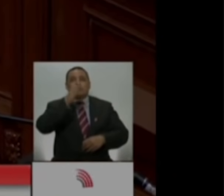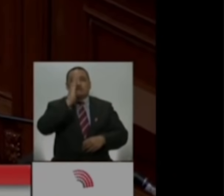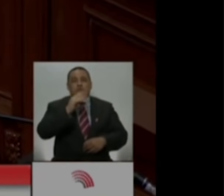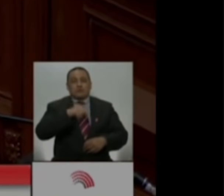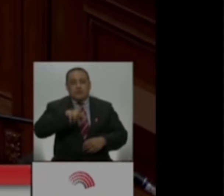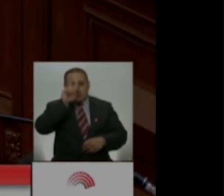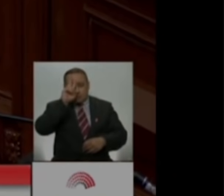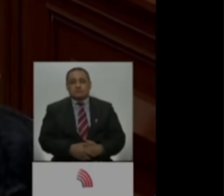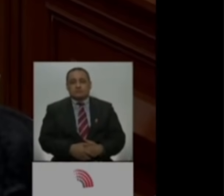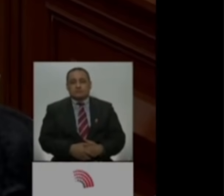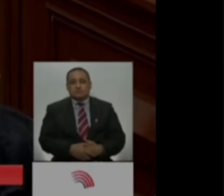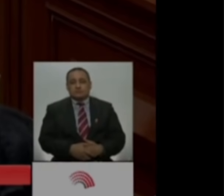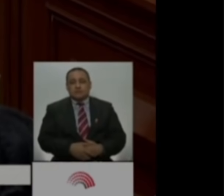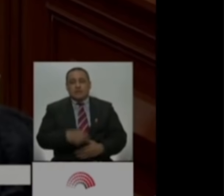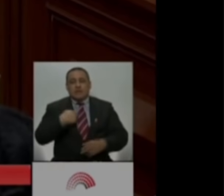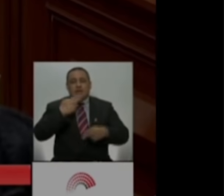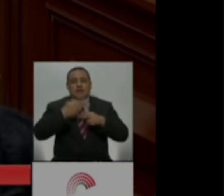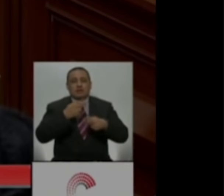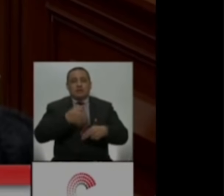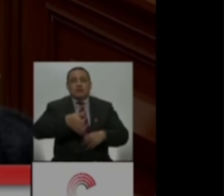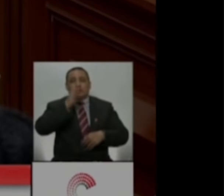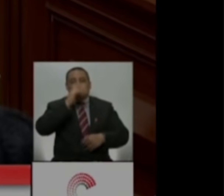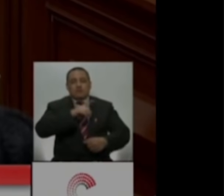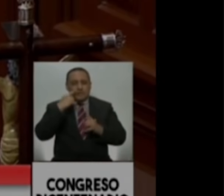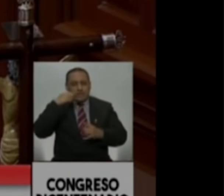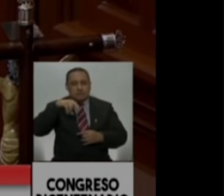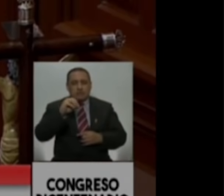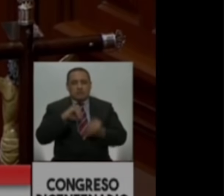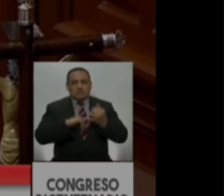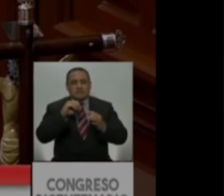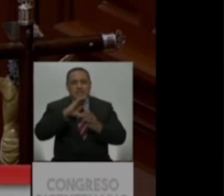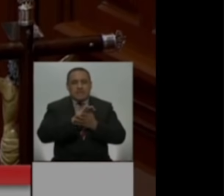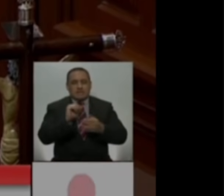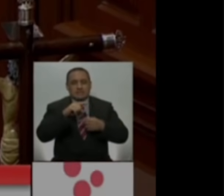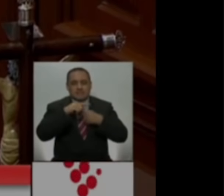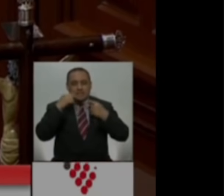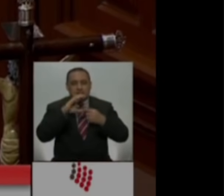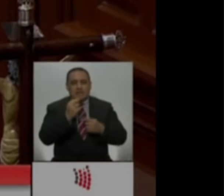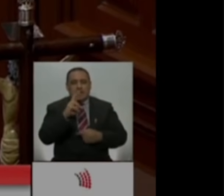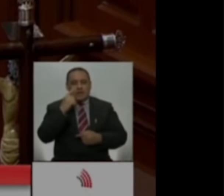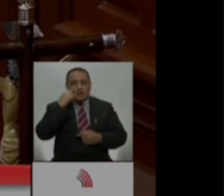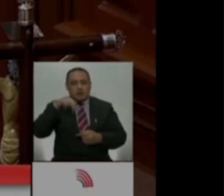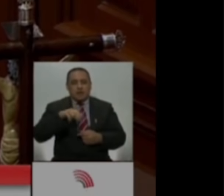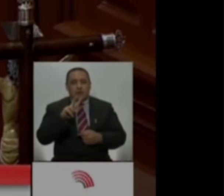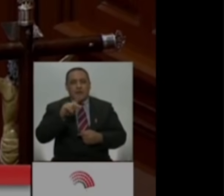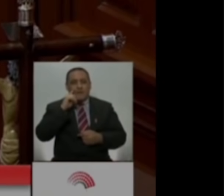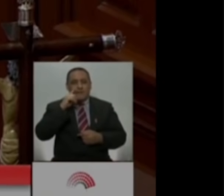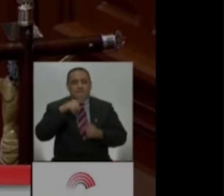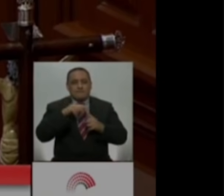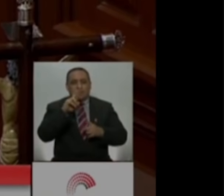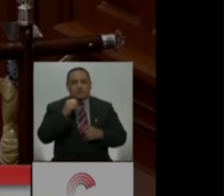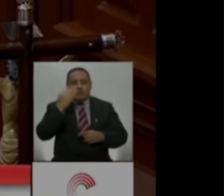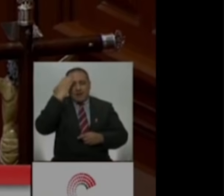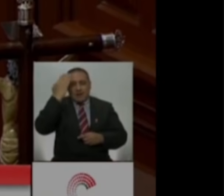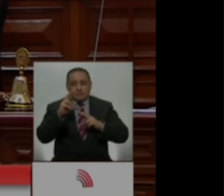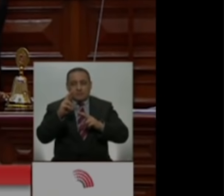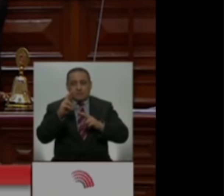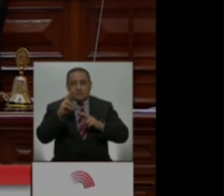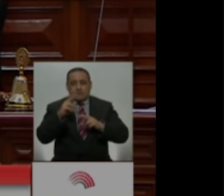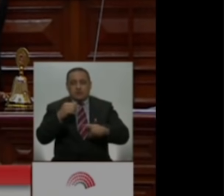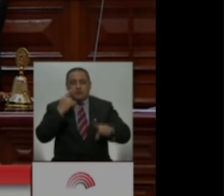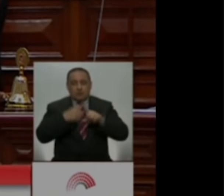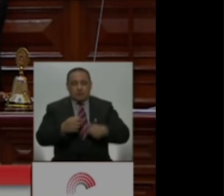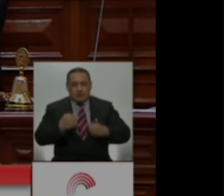la patria y la familia en el nombre del dios todopoderoso víctor raúl haya de la torre y los pueblos olvidados del perú